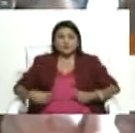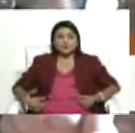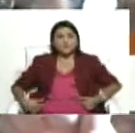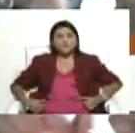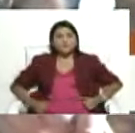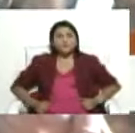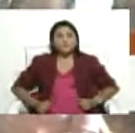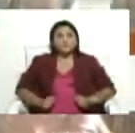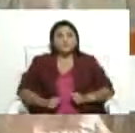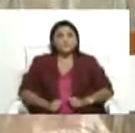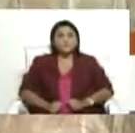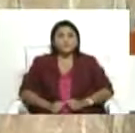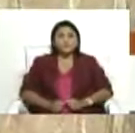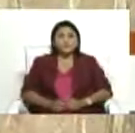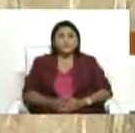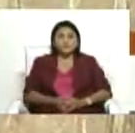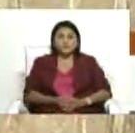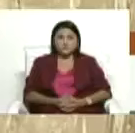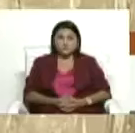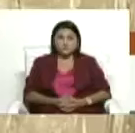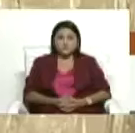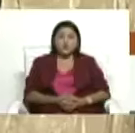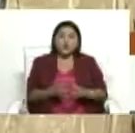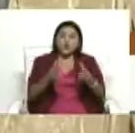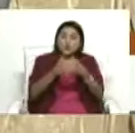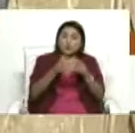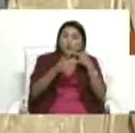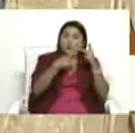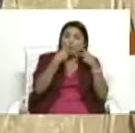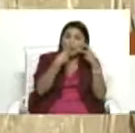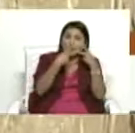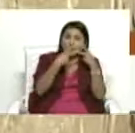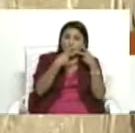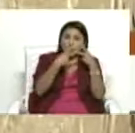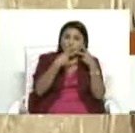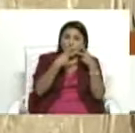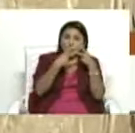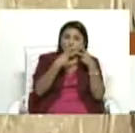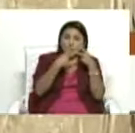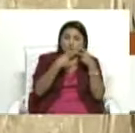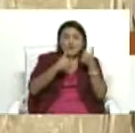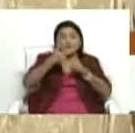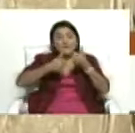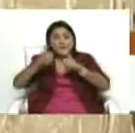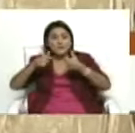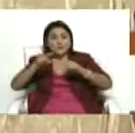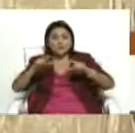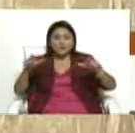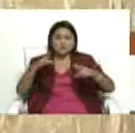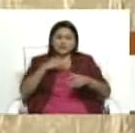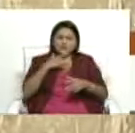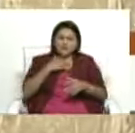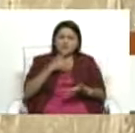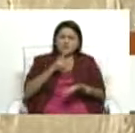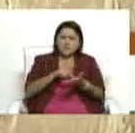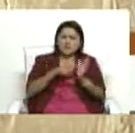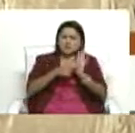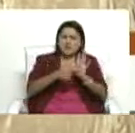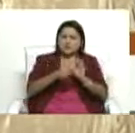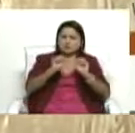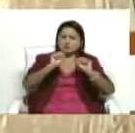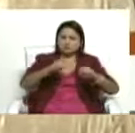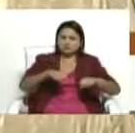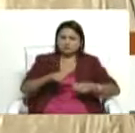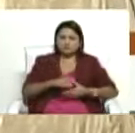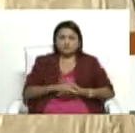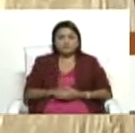el partido político, el grupo de electores, el candidato, la candidata se sientan participando